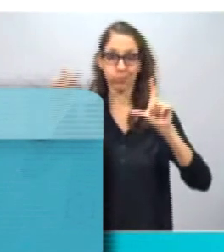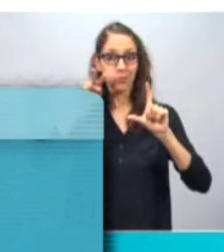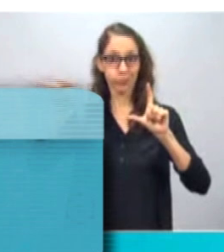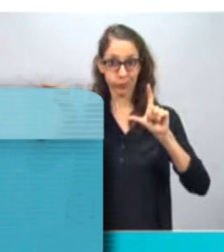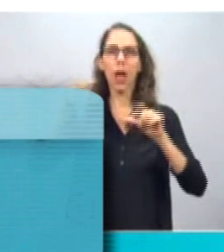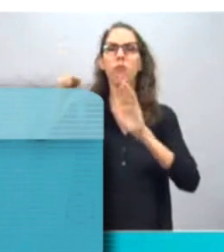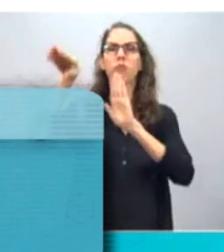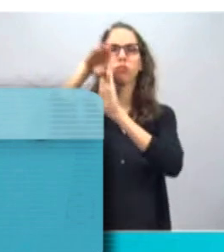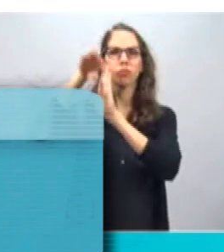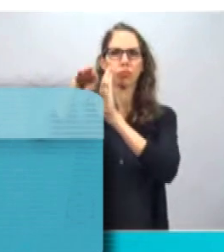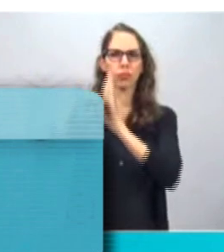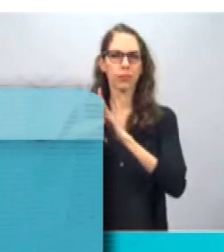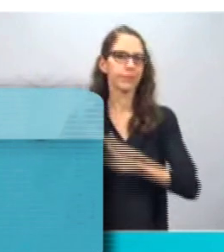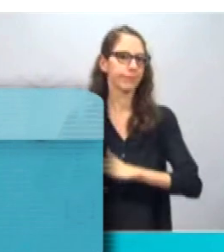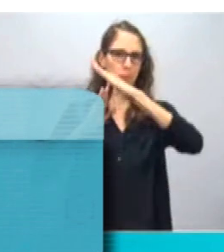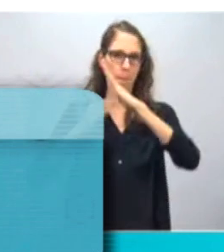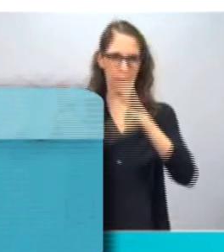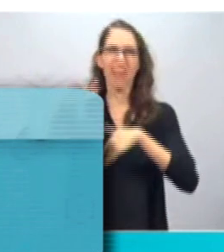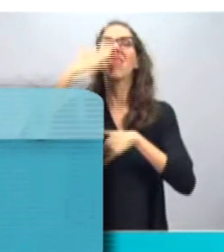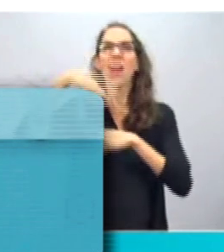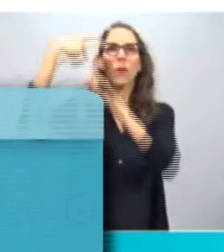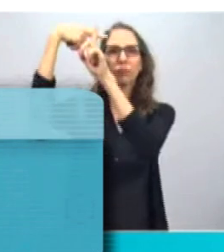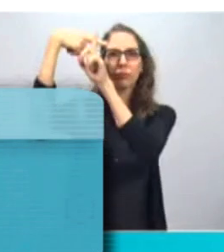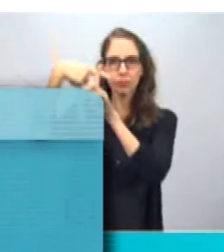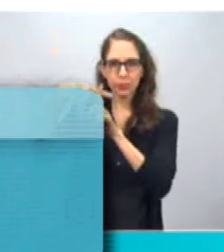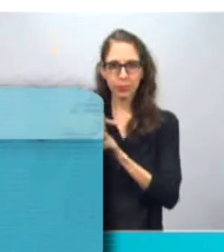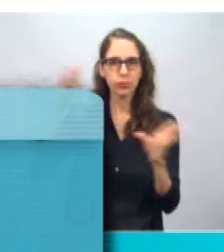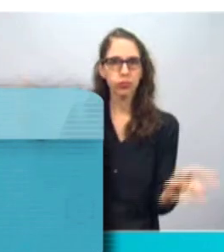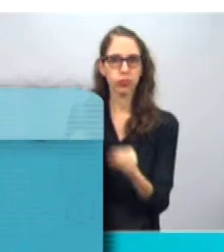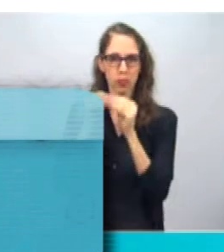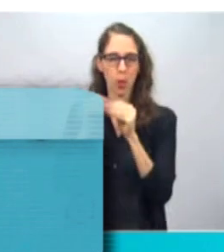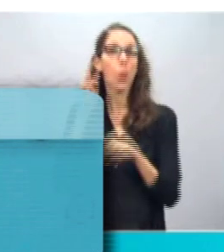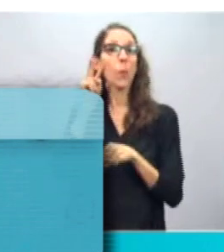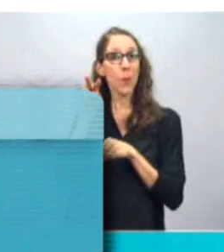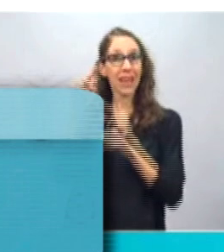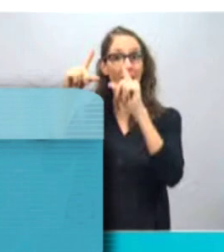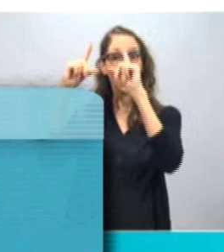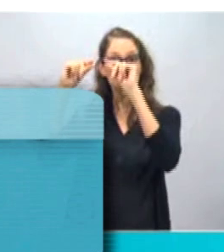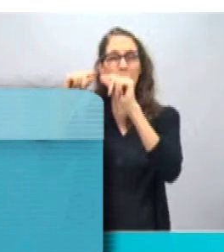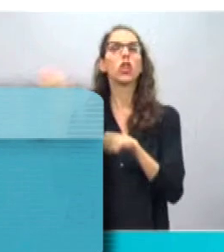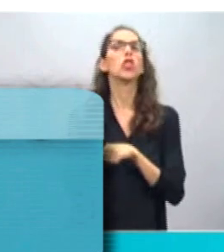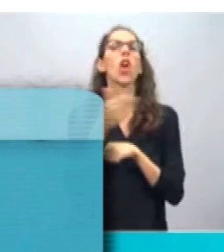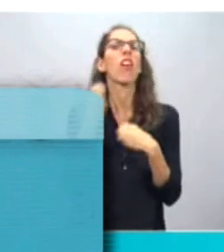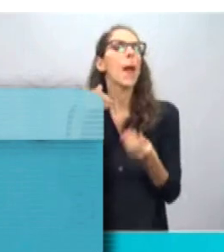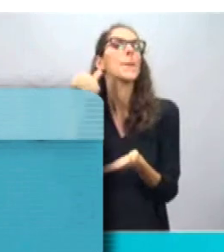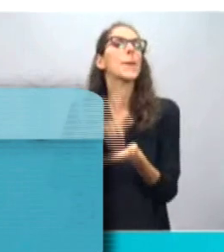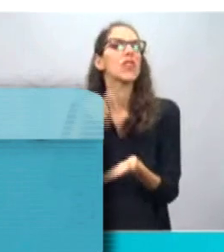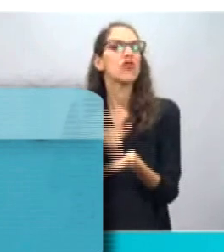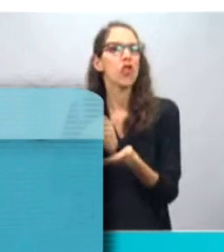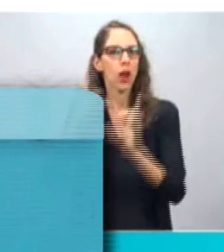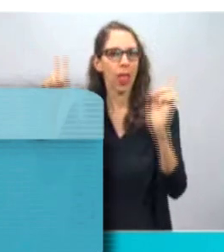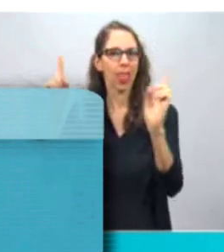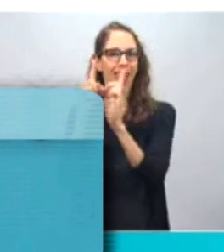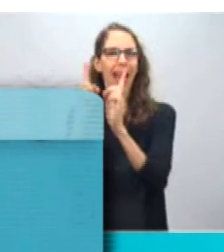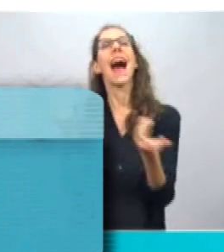principales, al final vamos a hacer una sumatoria de todos esos valores. Fíjense que son todos valores que están en millones de pesos. Eso